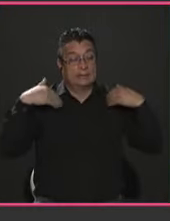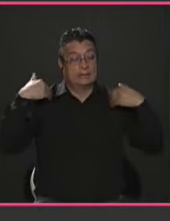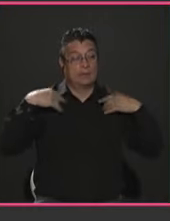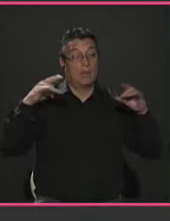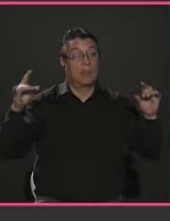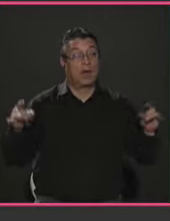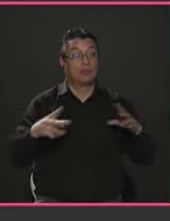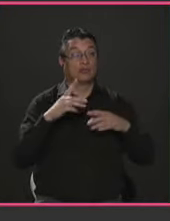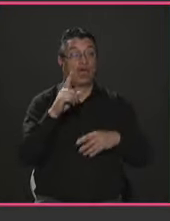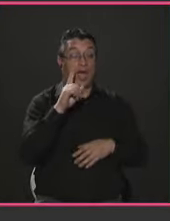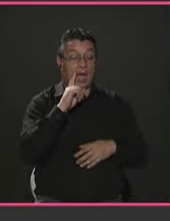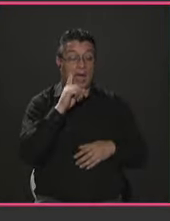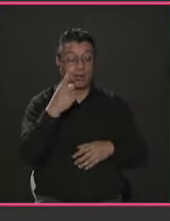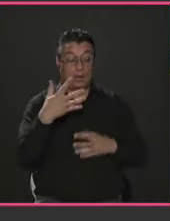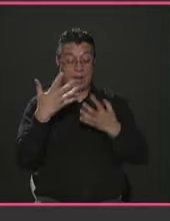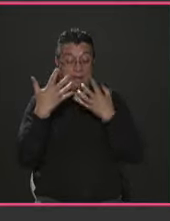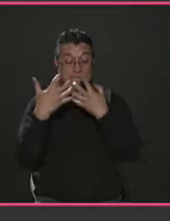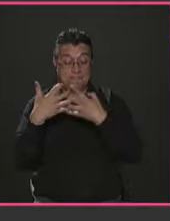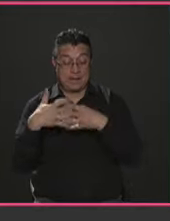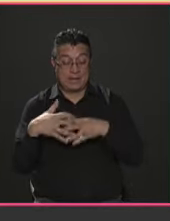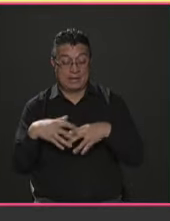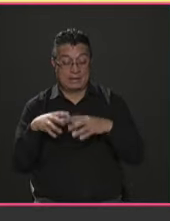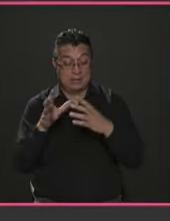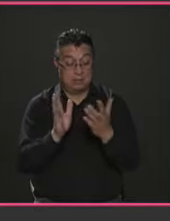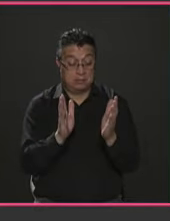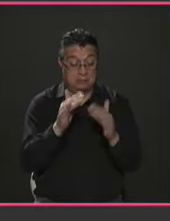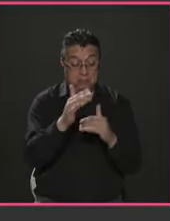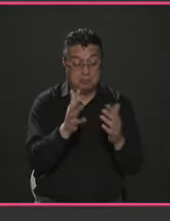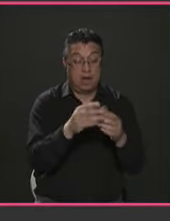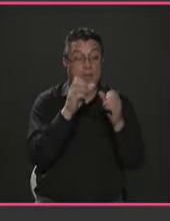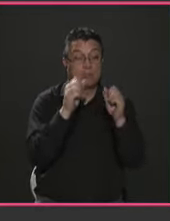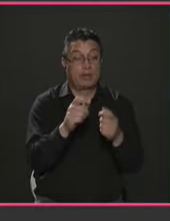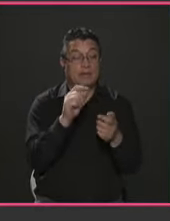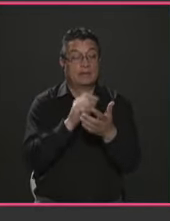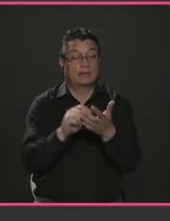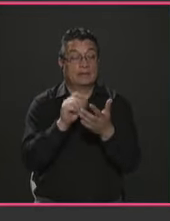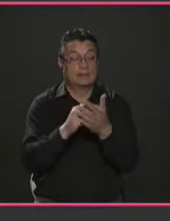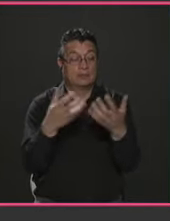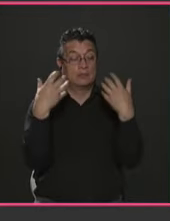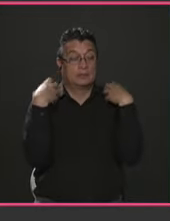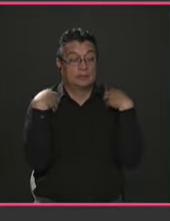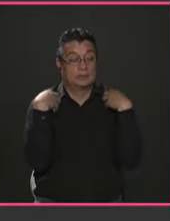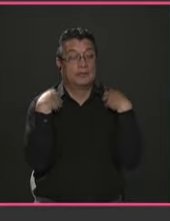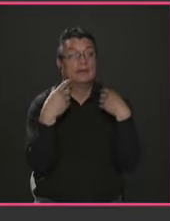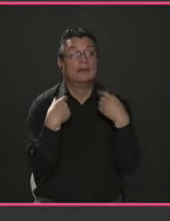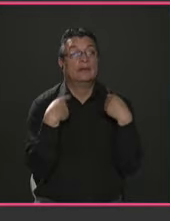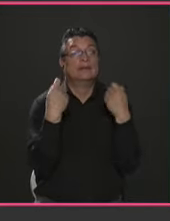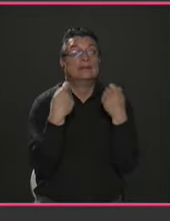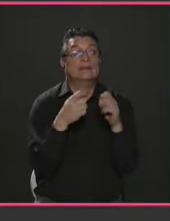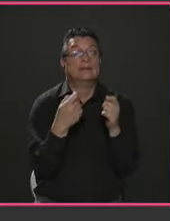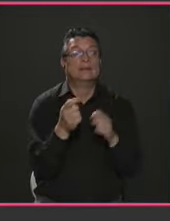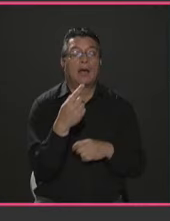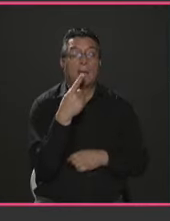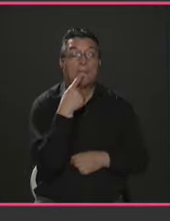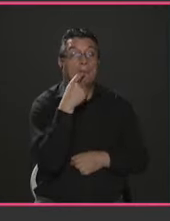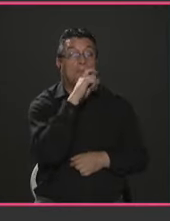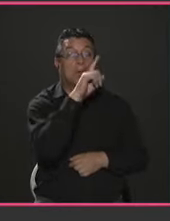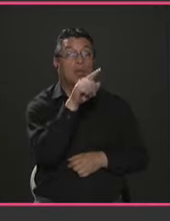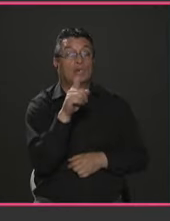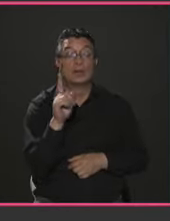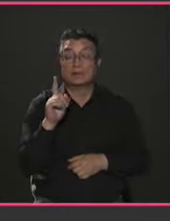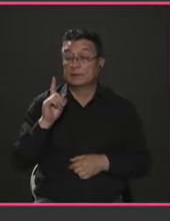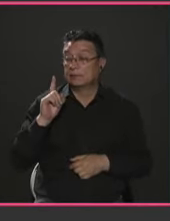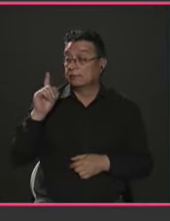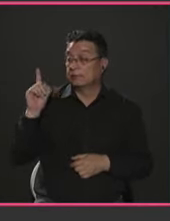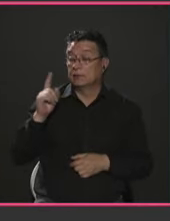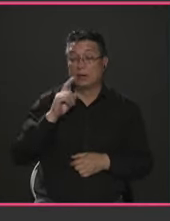que si tuviéramos una maquinita que fuera o algo que fuera capaz de hacer estas tareas me gustaría que intentáramos responder Esa esa pregunta del